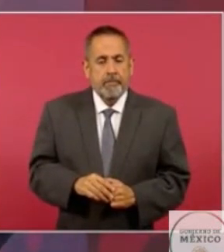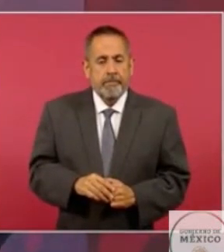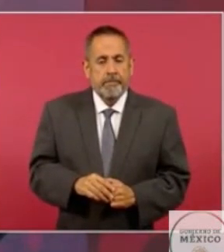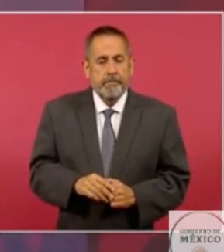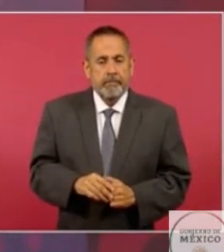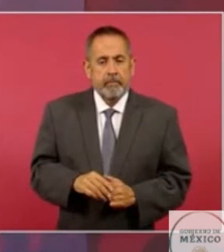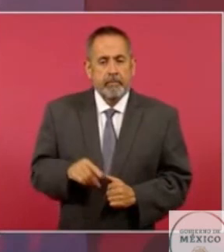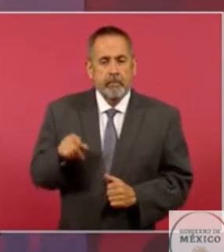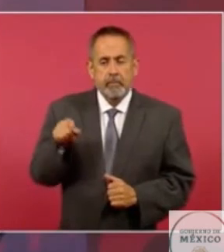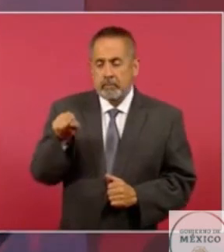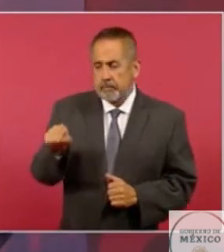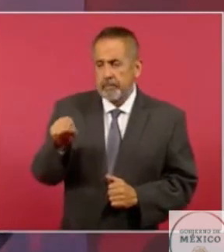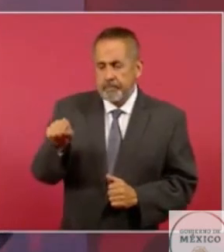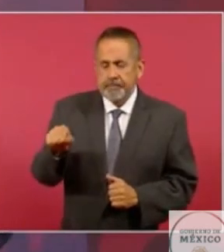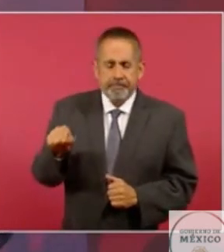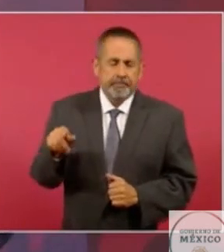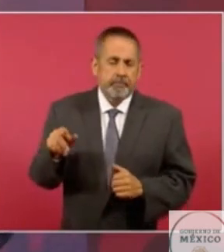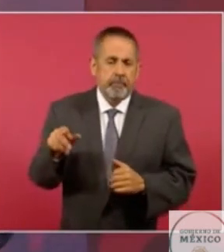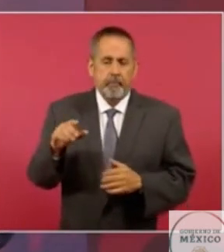tenía una participación